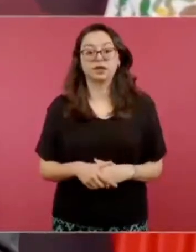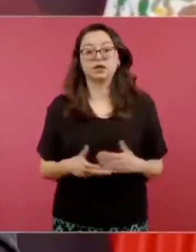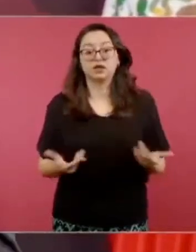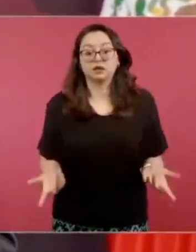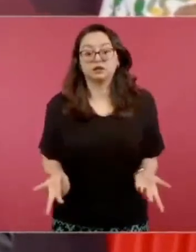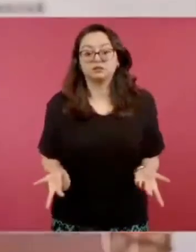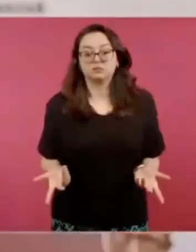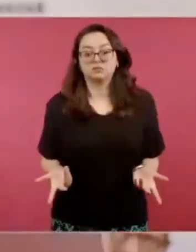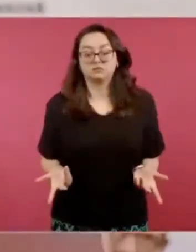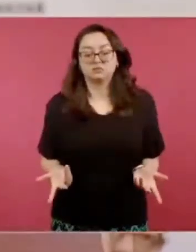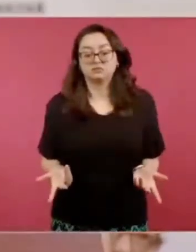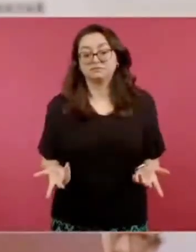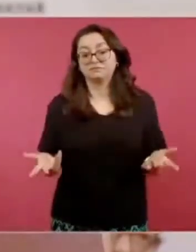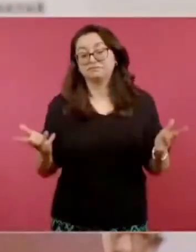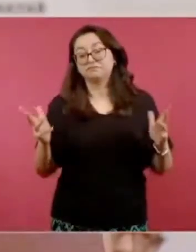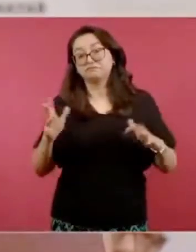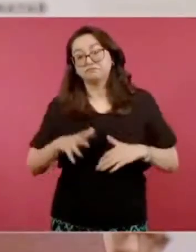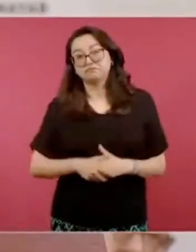aceptar sin conceder,